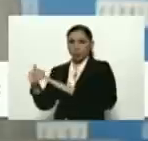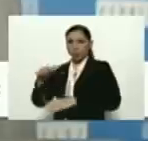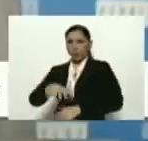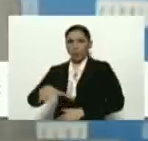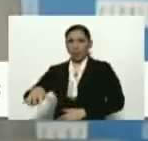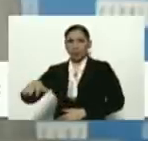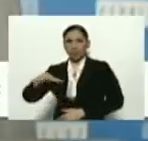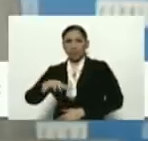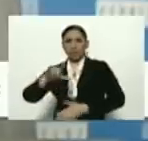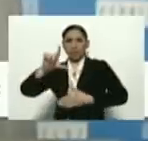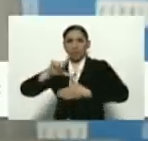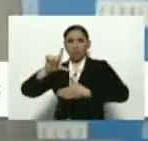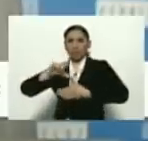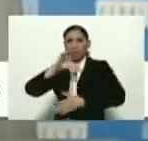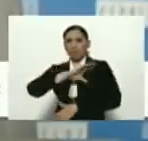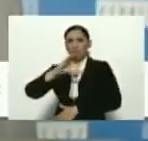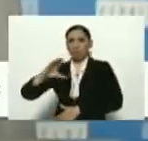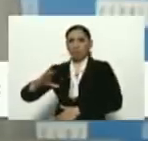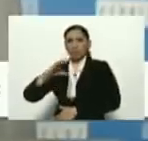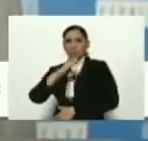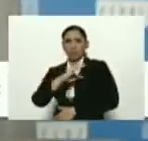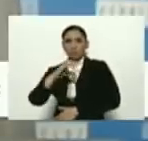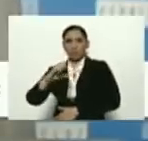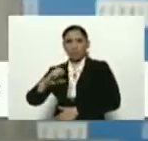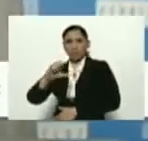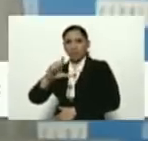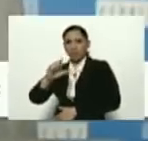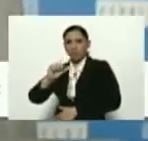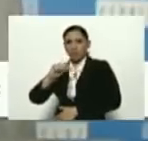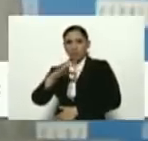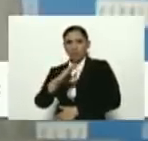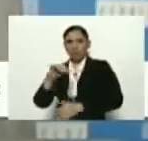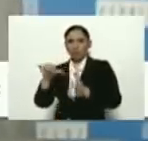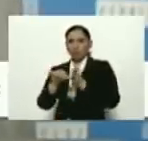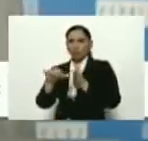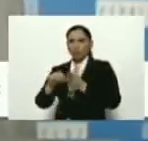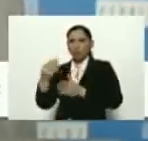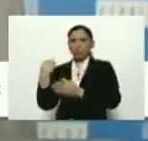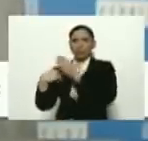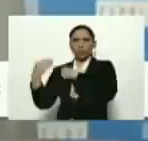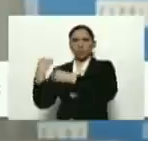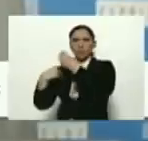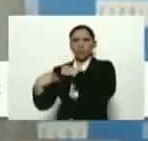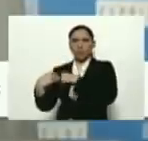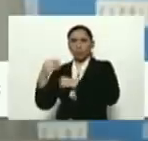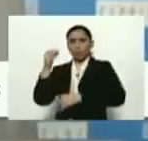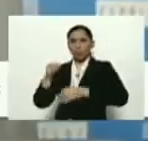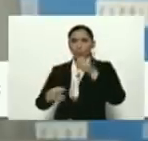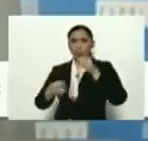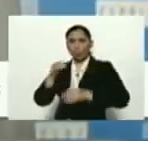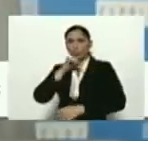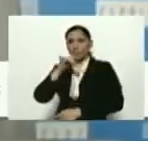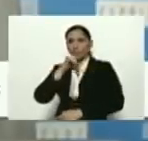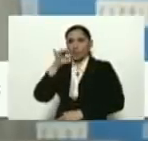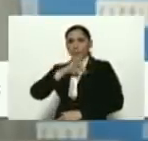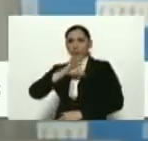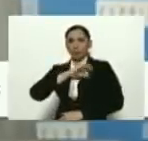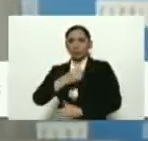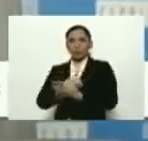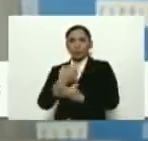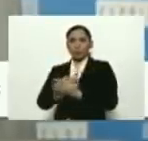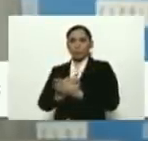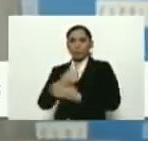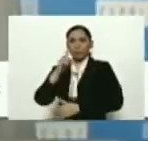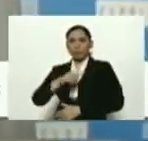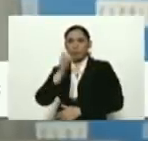América Latina y el Caribe, la CELAC, recientemente, en donde nos solicitaron justamente este informe socioeconómico y